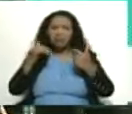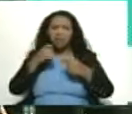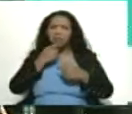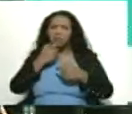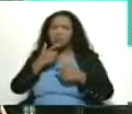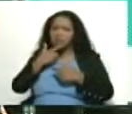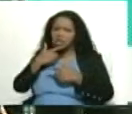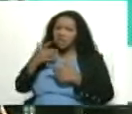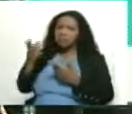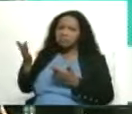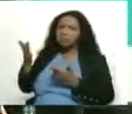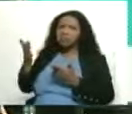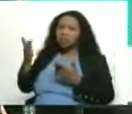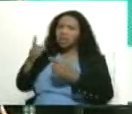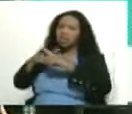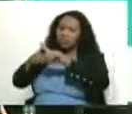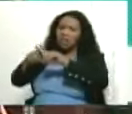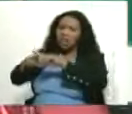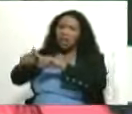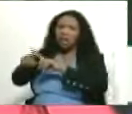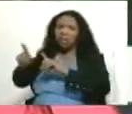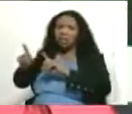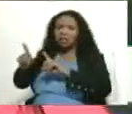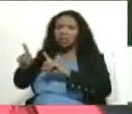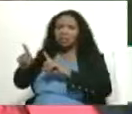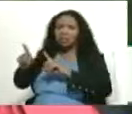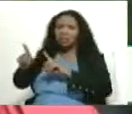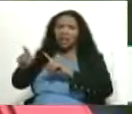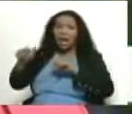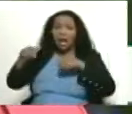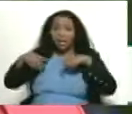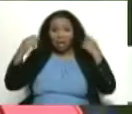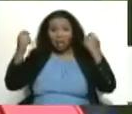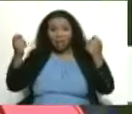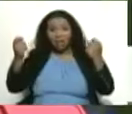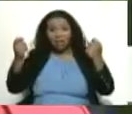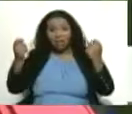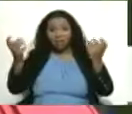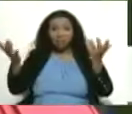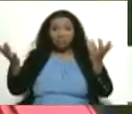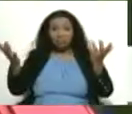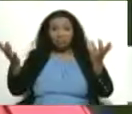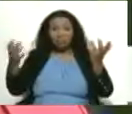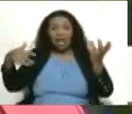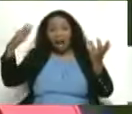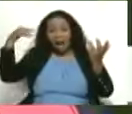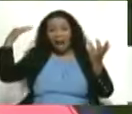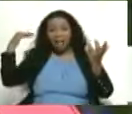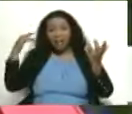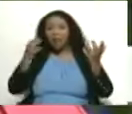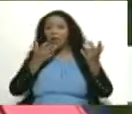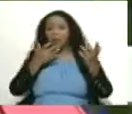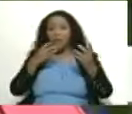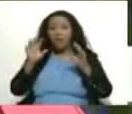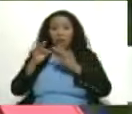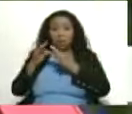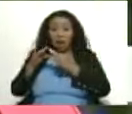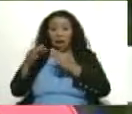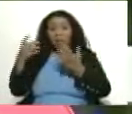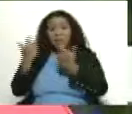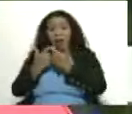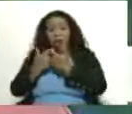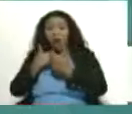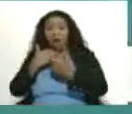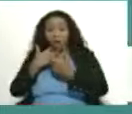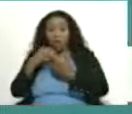siendo una campaña bonita, una campaña distinta, una campaña, Génesis, como Cuando en la familia hay algún problema, alguna pelea, alguna discusión,